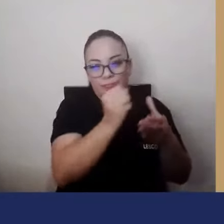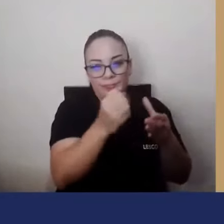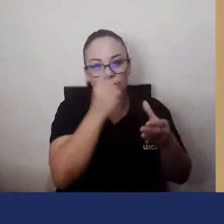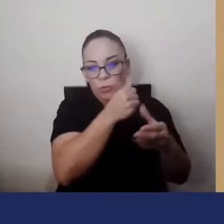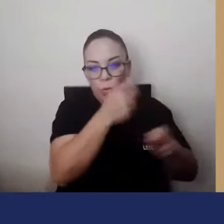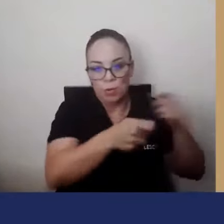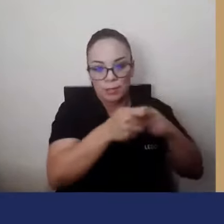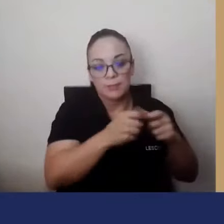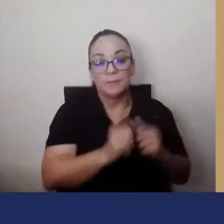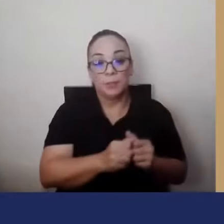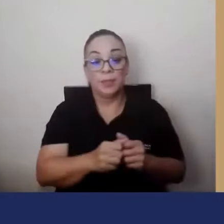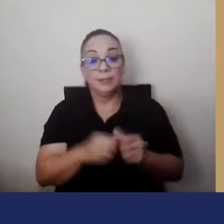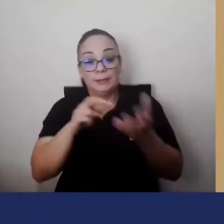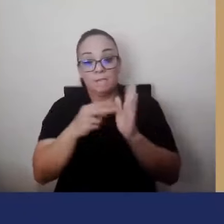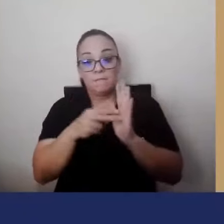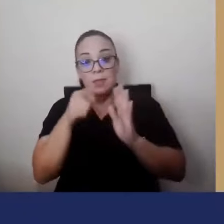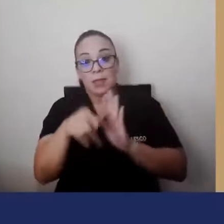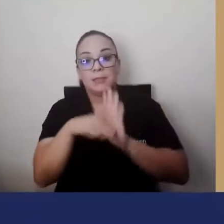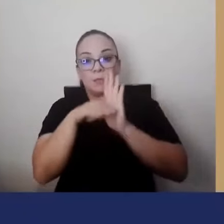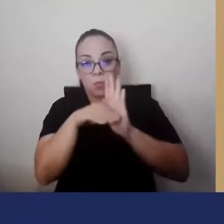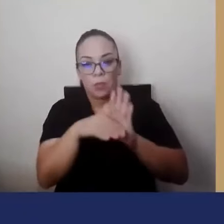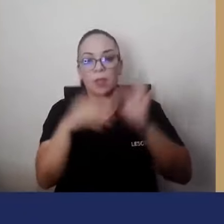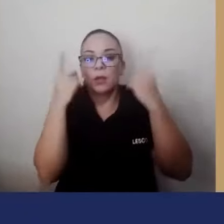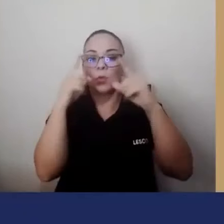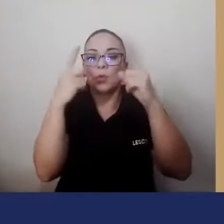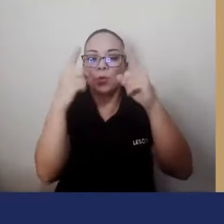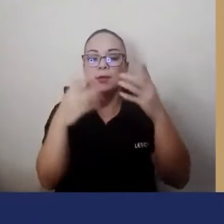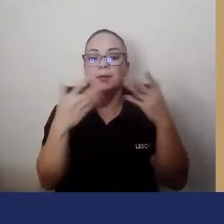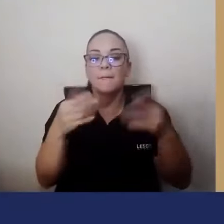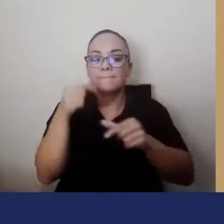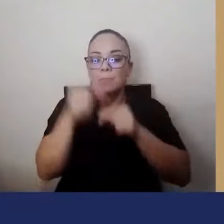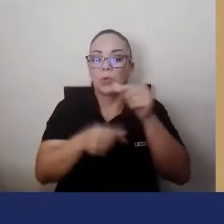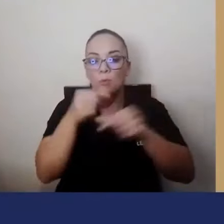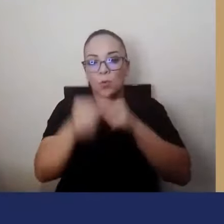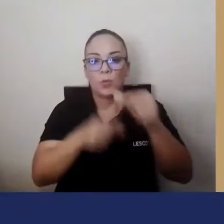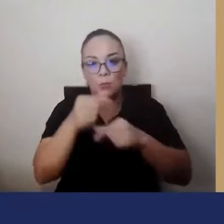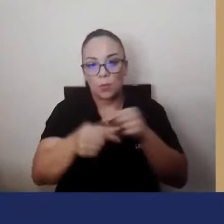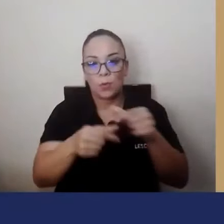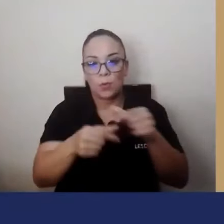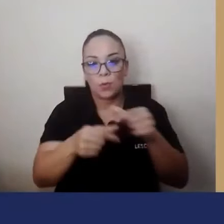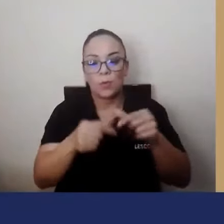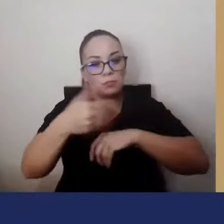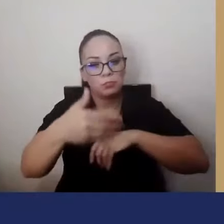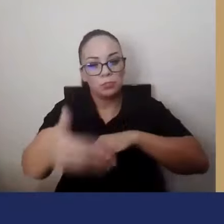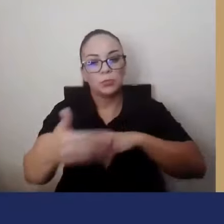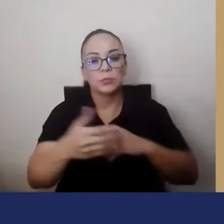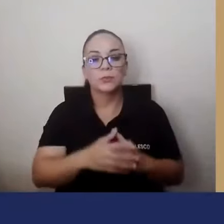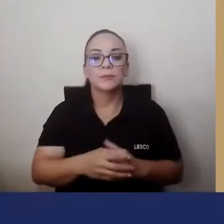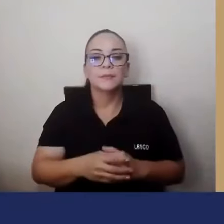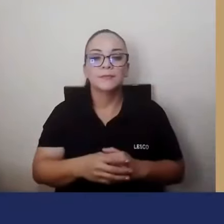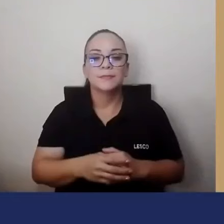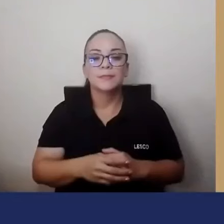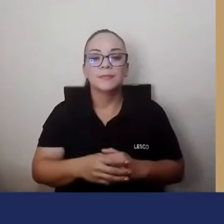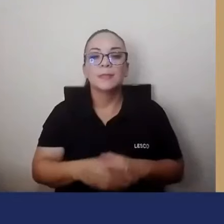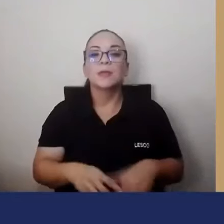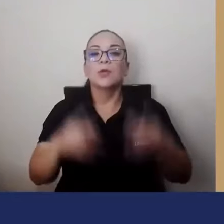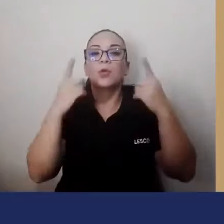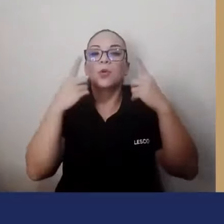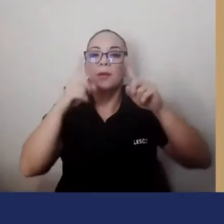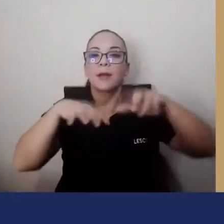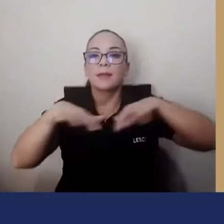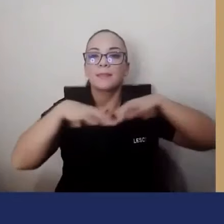nos permitirá, de manera paulatina en el tiempo, consolidar las actividades